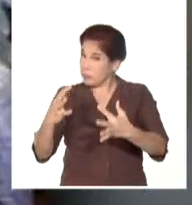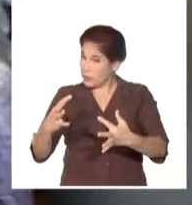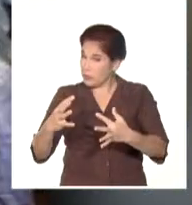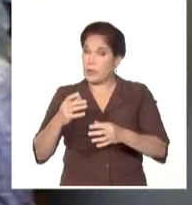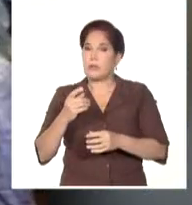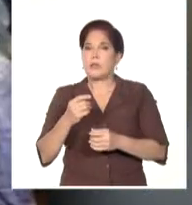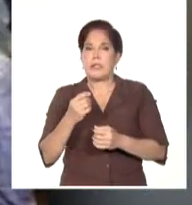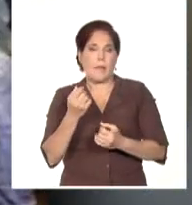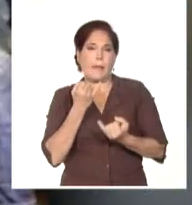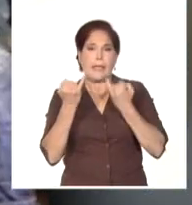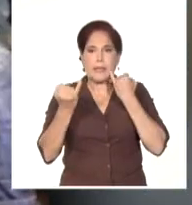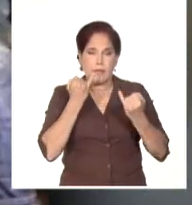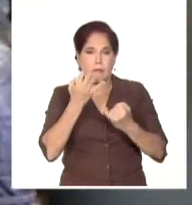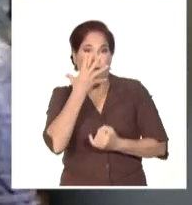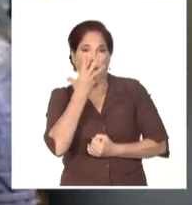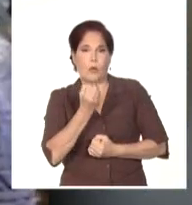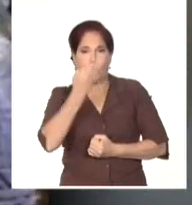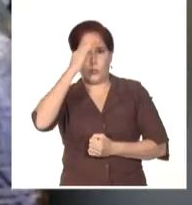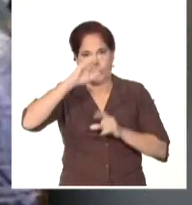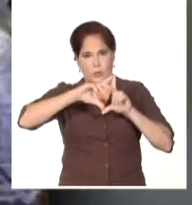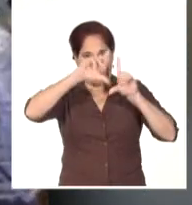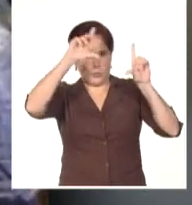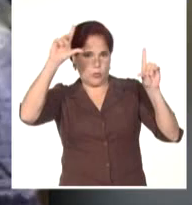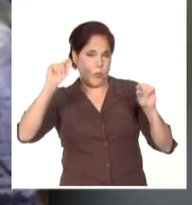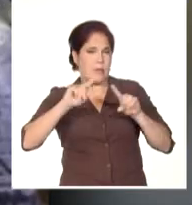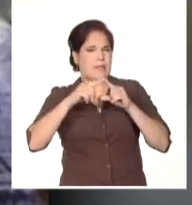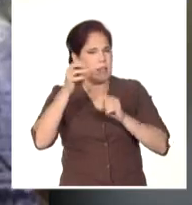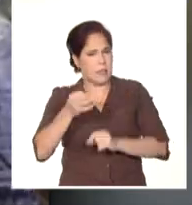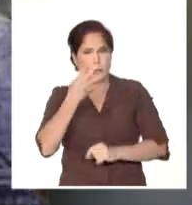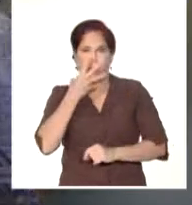vida iluminada por el don de crear.